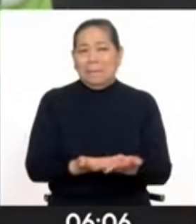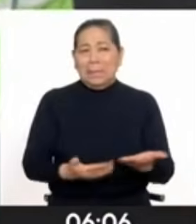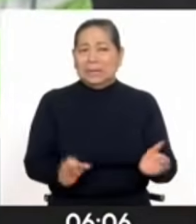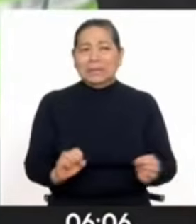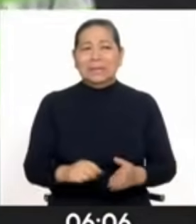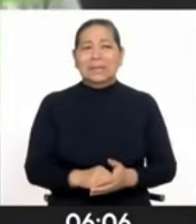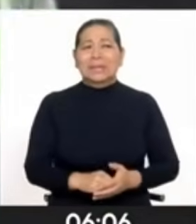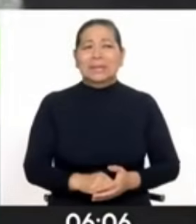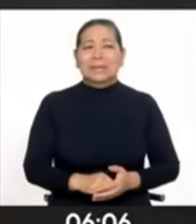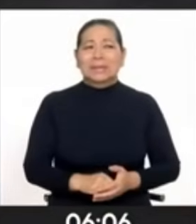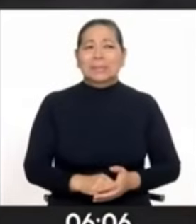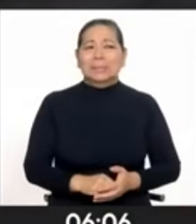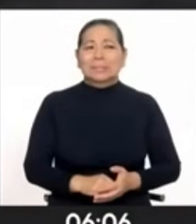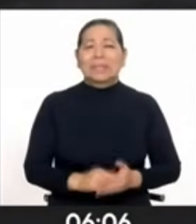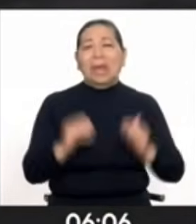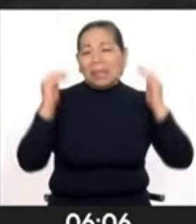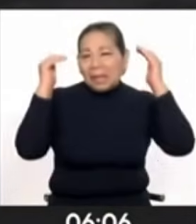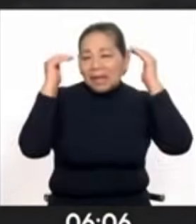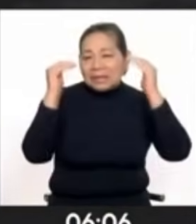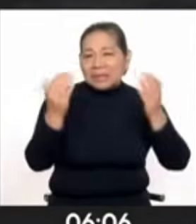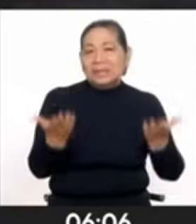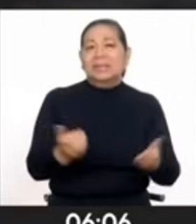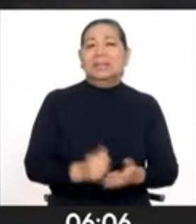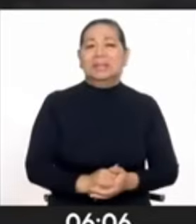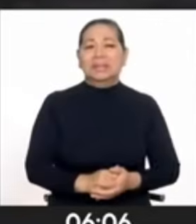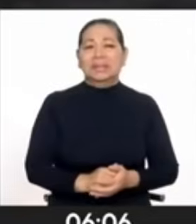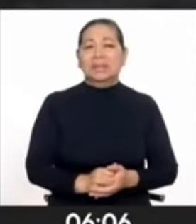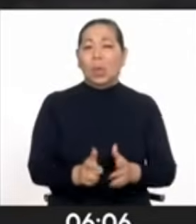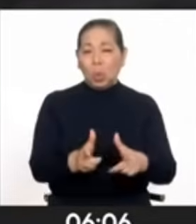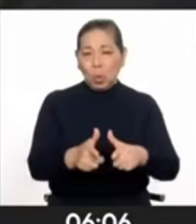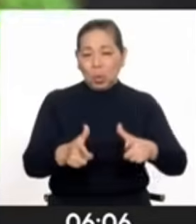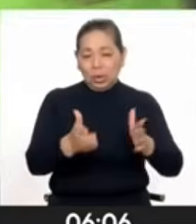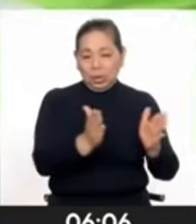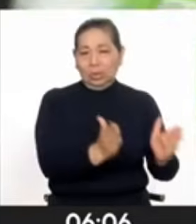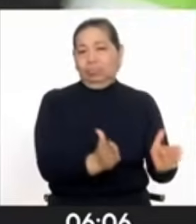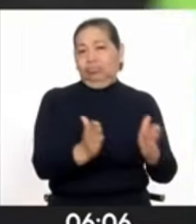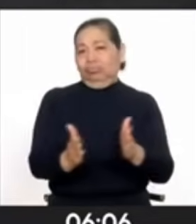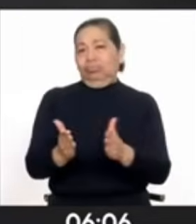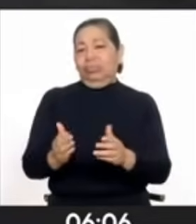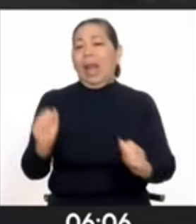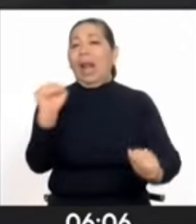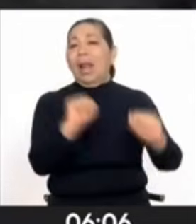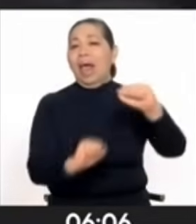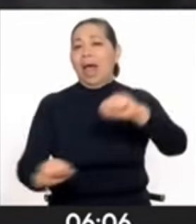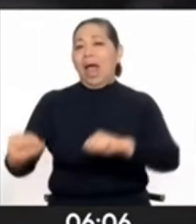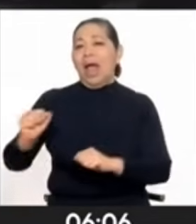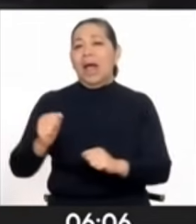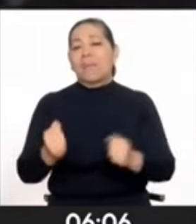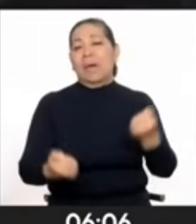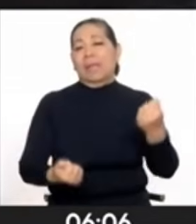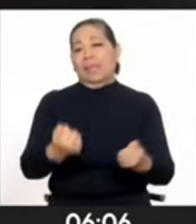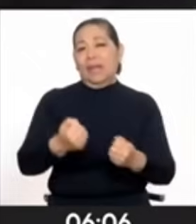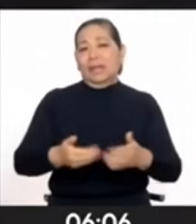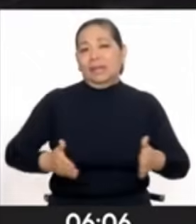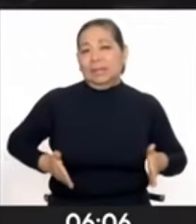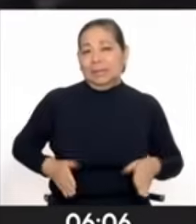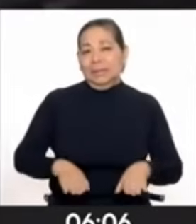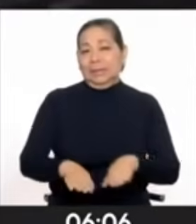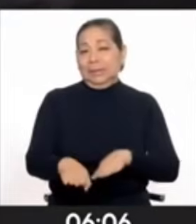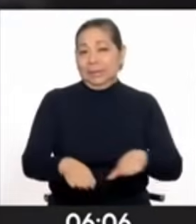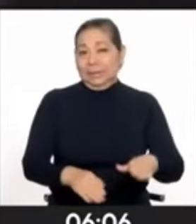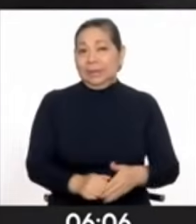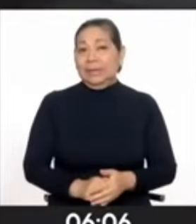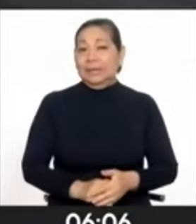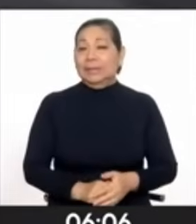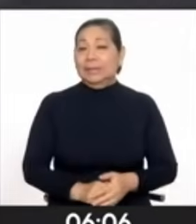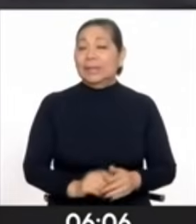que servían como techos y espacios para hacer el servicio de lavado de autos en la carretera. ¿Ha habido